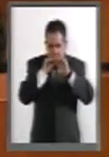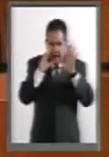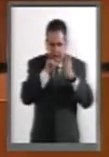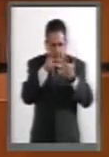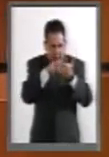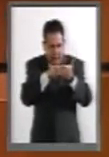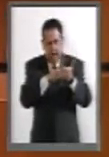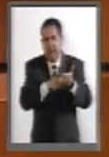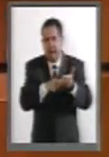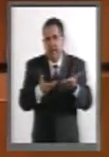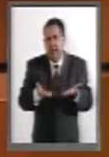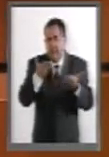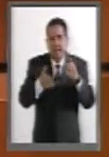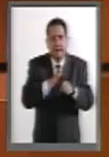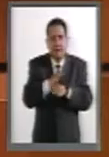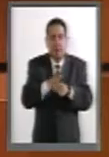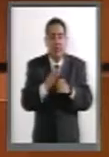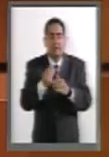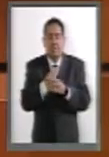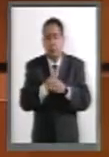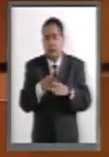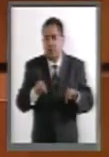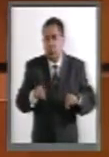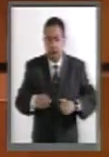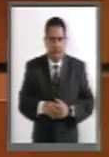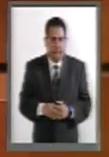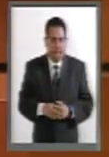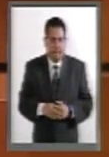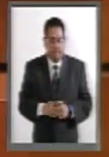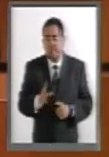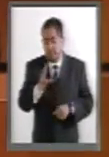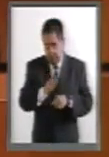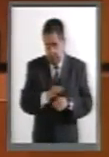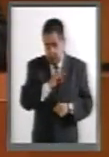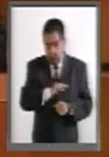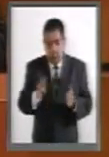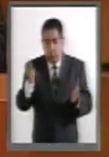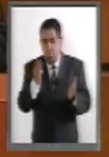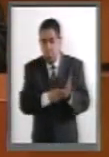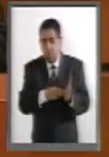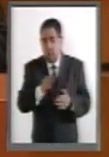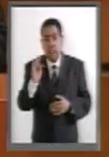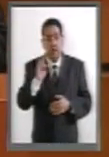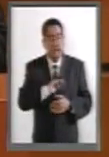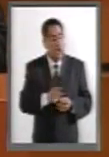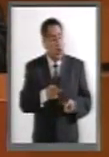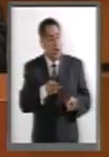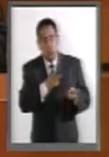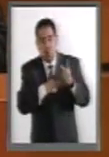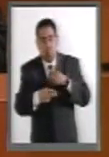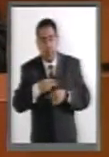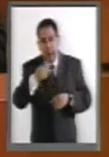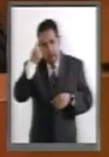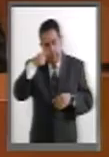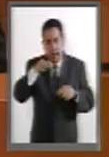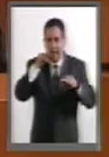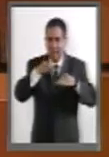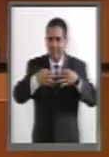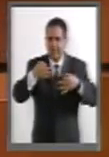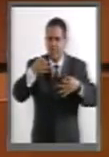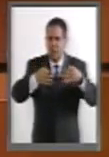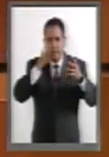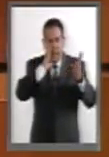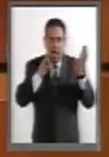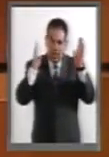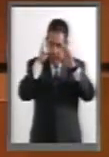determinada. Se actualizan las multas para quien no acuda a la audiencia preliminar y de conciliación